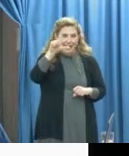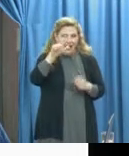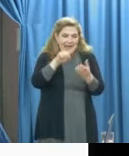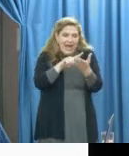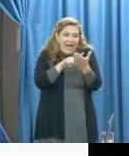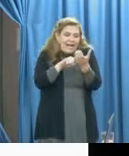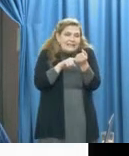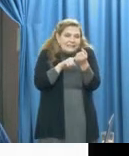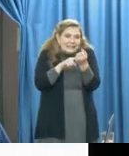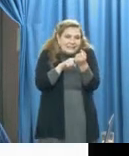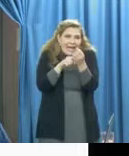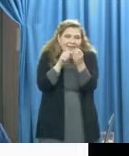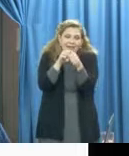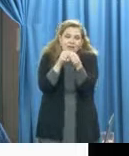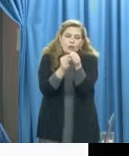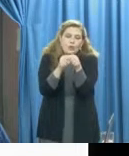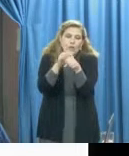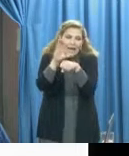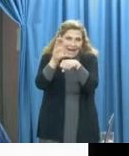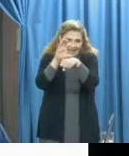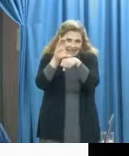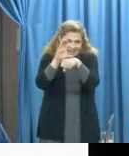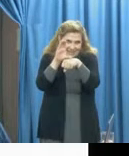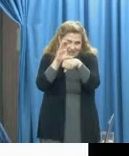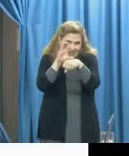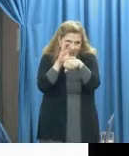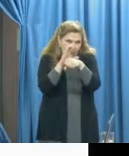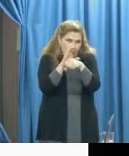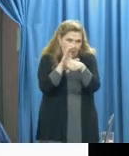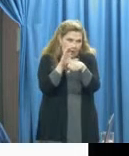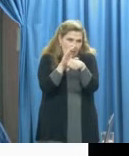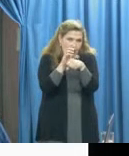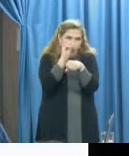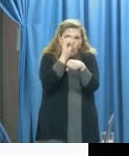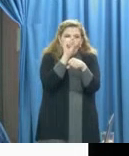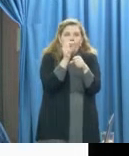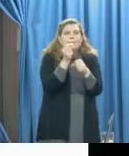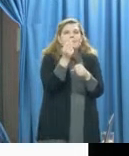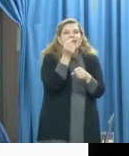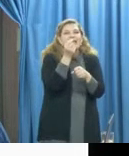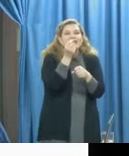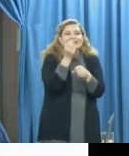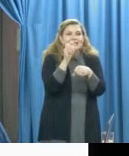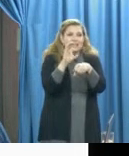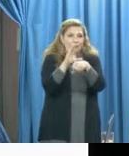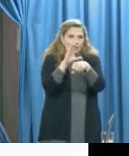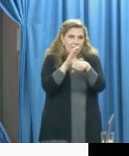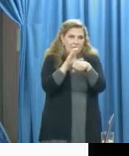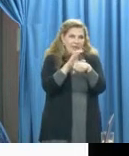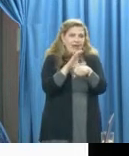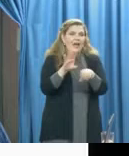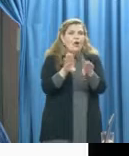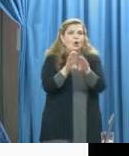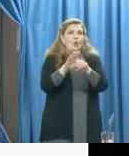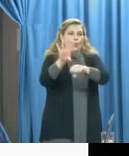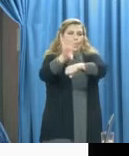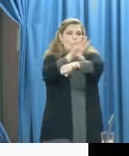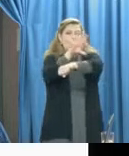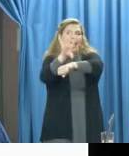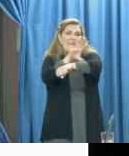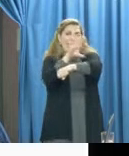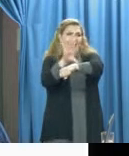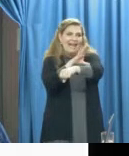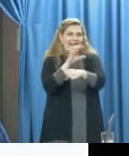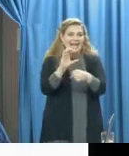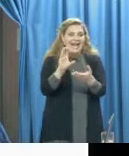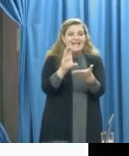unos poquitos años. La mitocondria es un órgano de nuestra célula que le da energía a la célula para que se mueva y